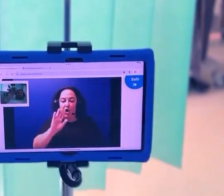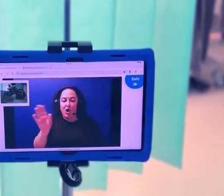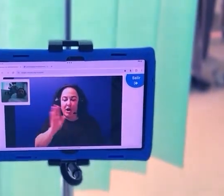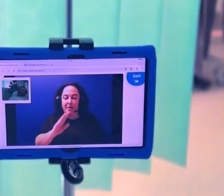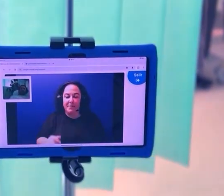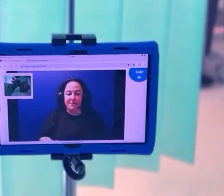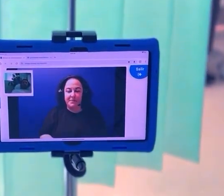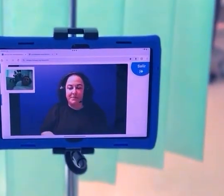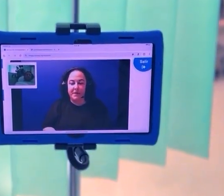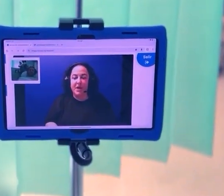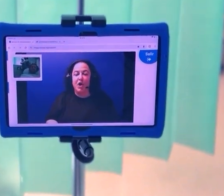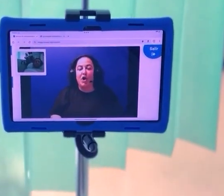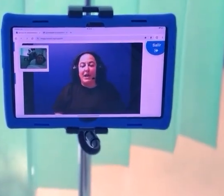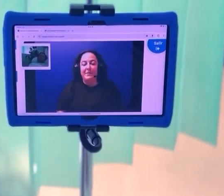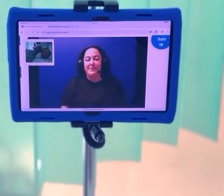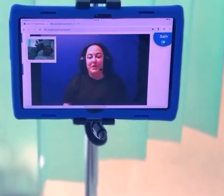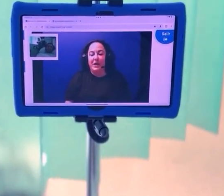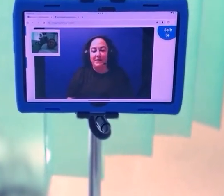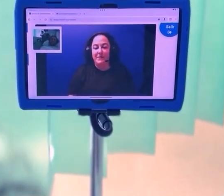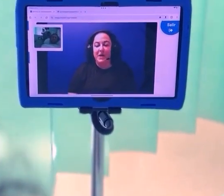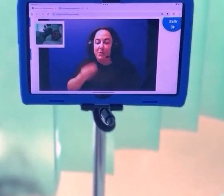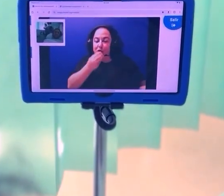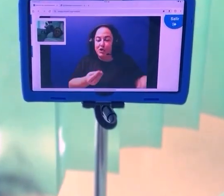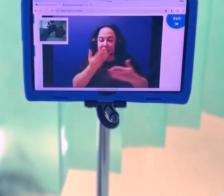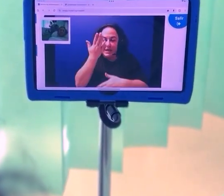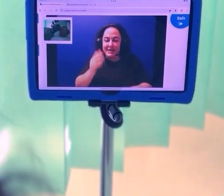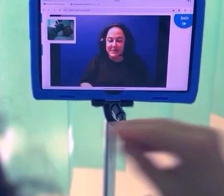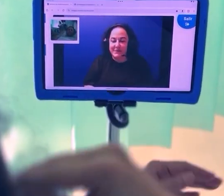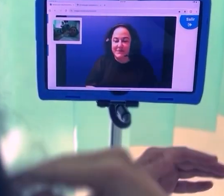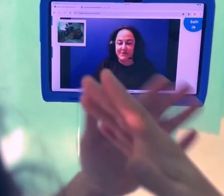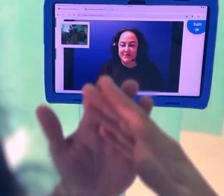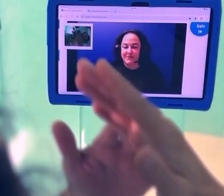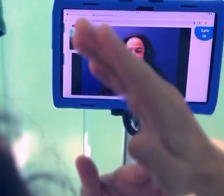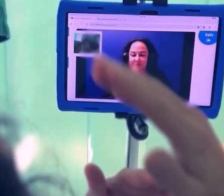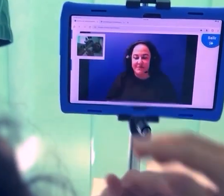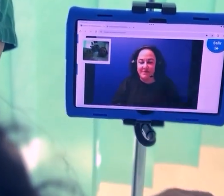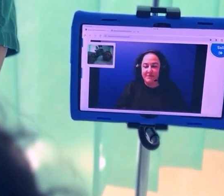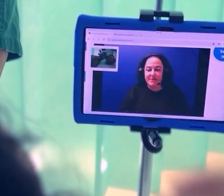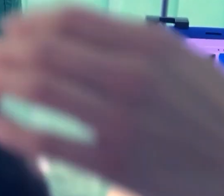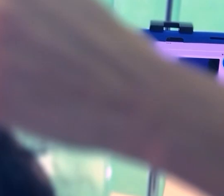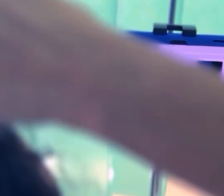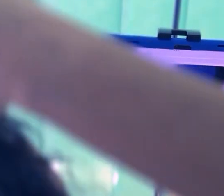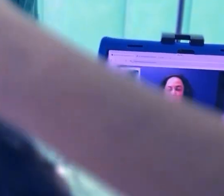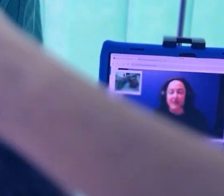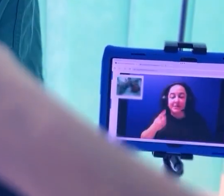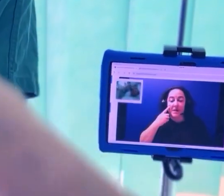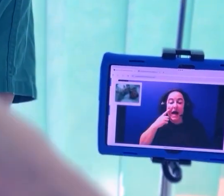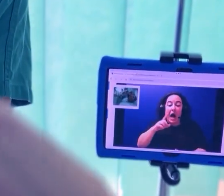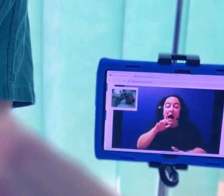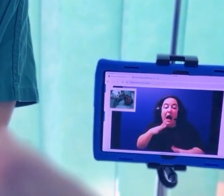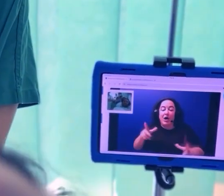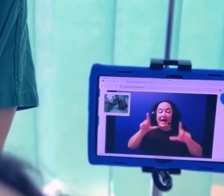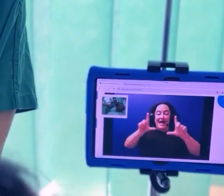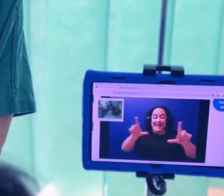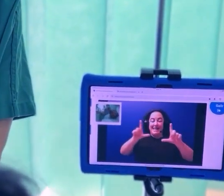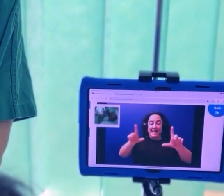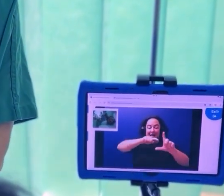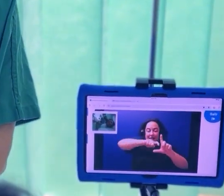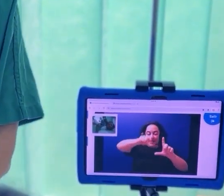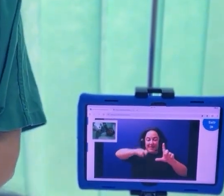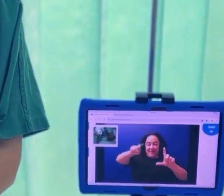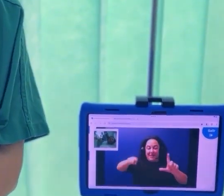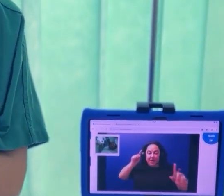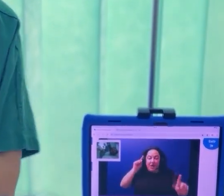buenos días. Hola. Te voy a monitorizar, a poner un monitor para mirar la